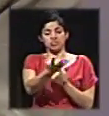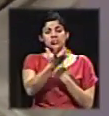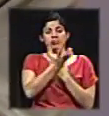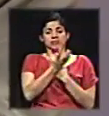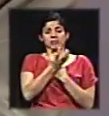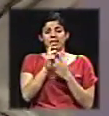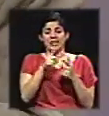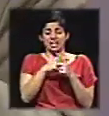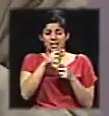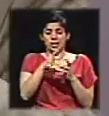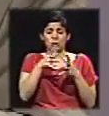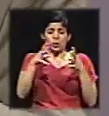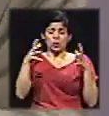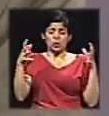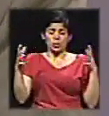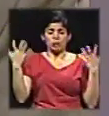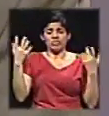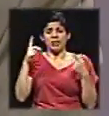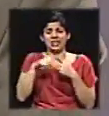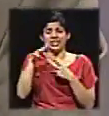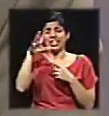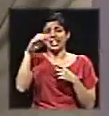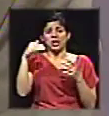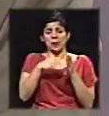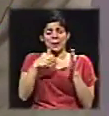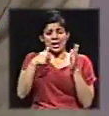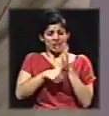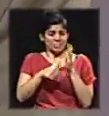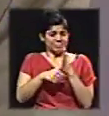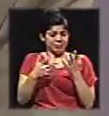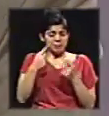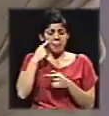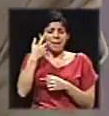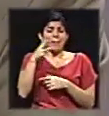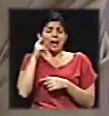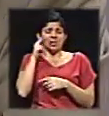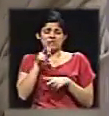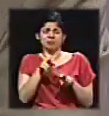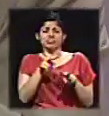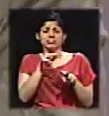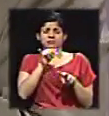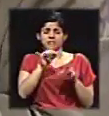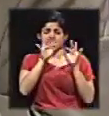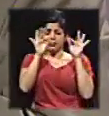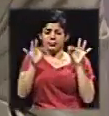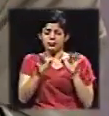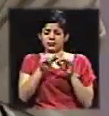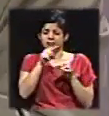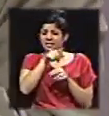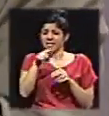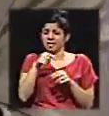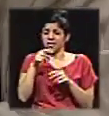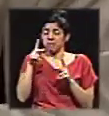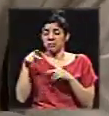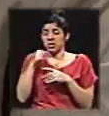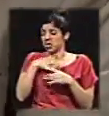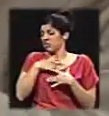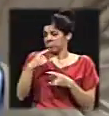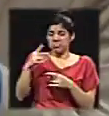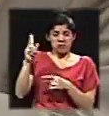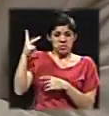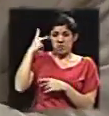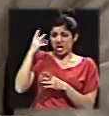una masa importantísima de 500,000 electores. Entonces da esa impresión que por un lado están quienes no quieren nada con la política y por otro lado